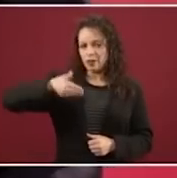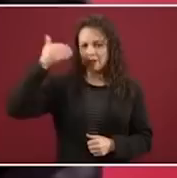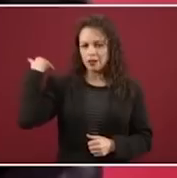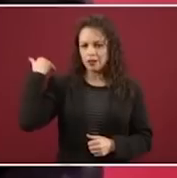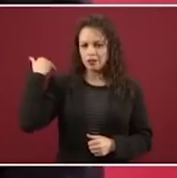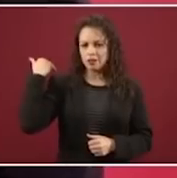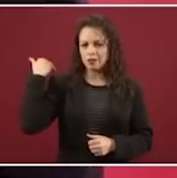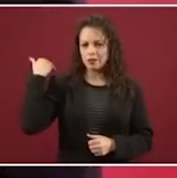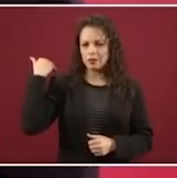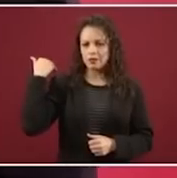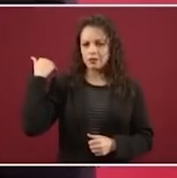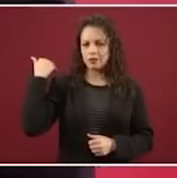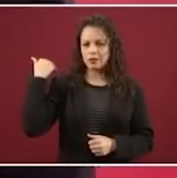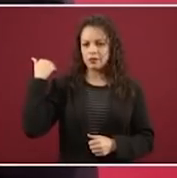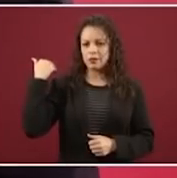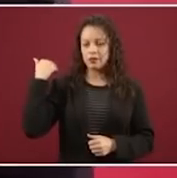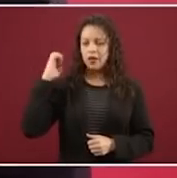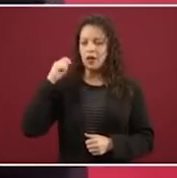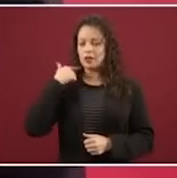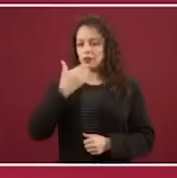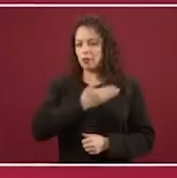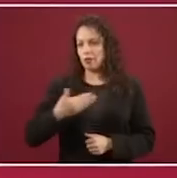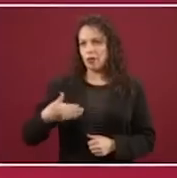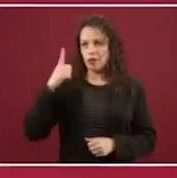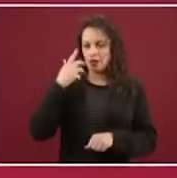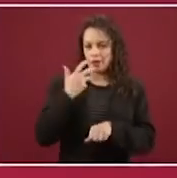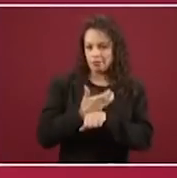el que fue presidente de Estados Unidos,